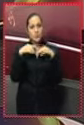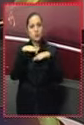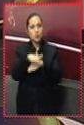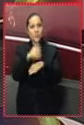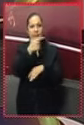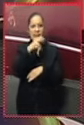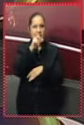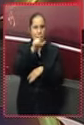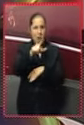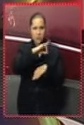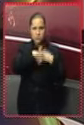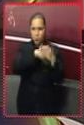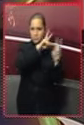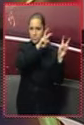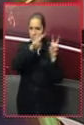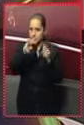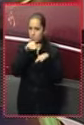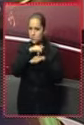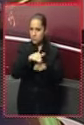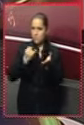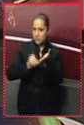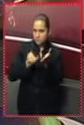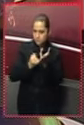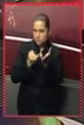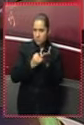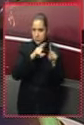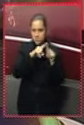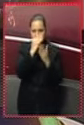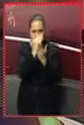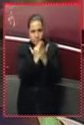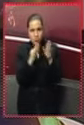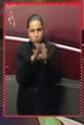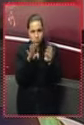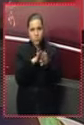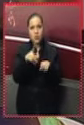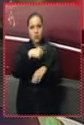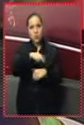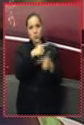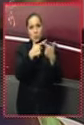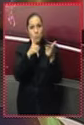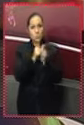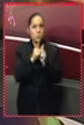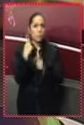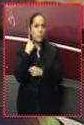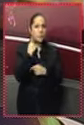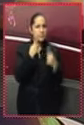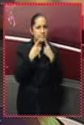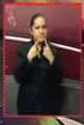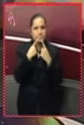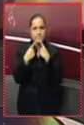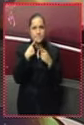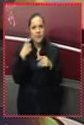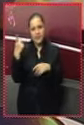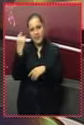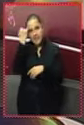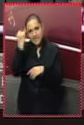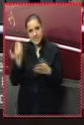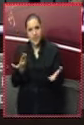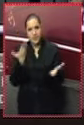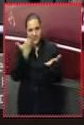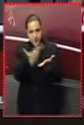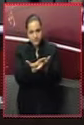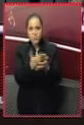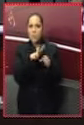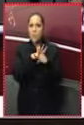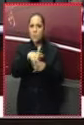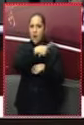general de esta miscelánea fiscal. Legisladores de los grupos parlamentarios se refirieron a, pues precisamente, este dictamen en posicionamientos